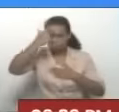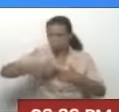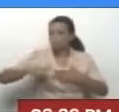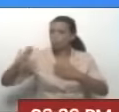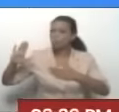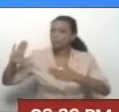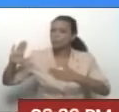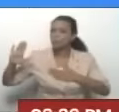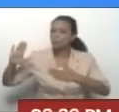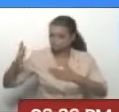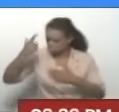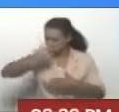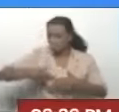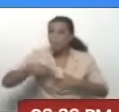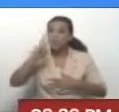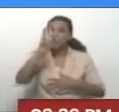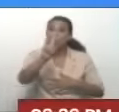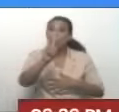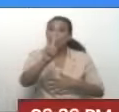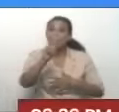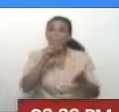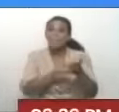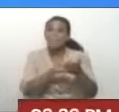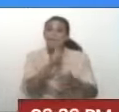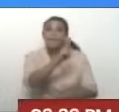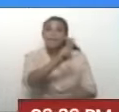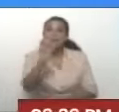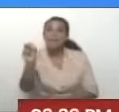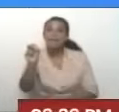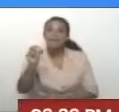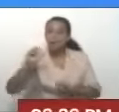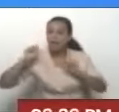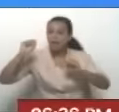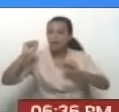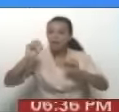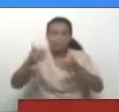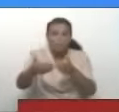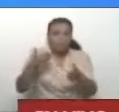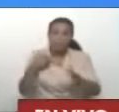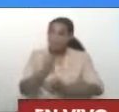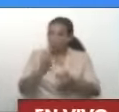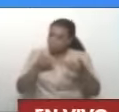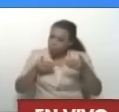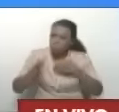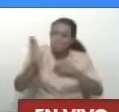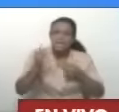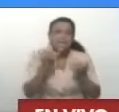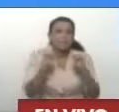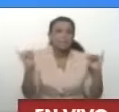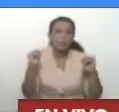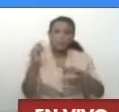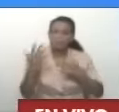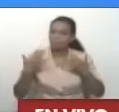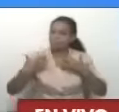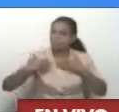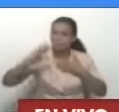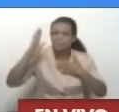lo juro. 2030, patria irreversible, independencia